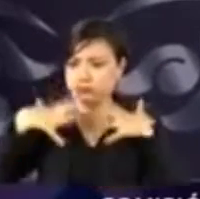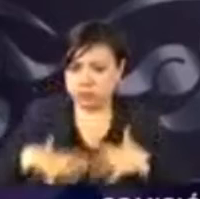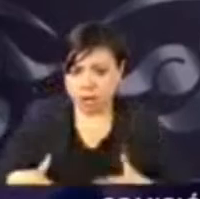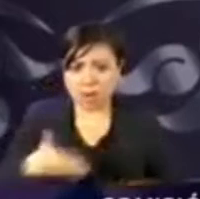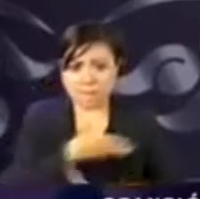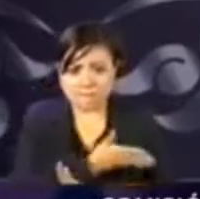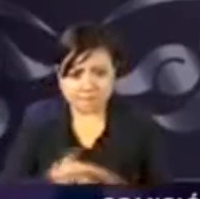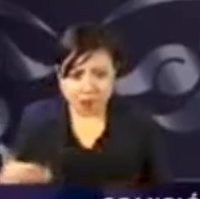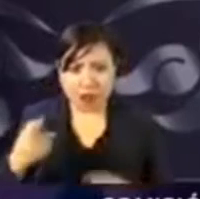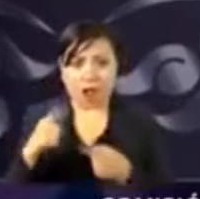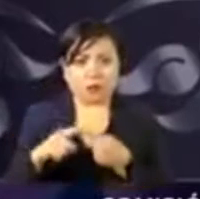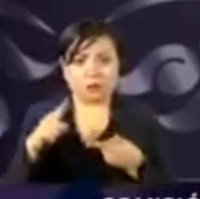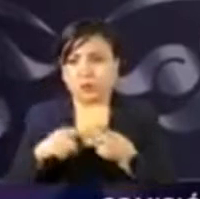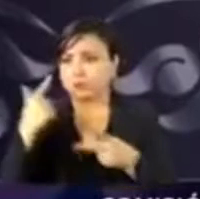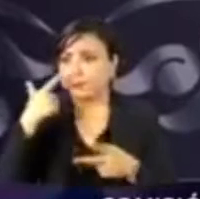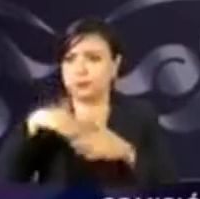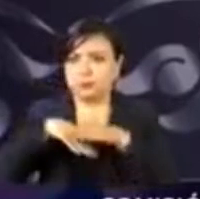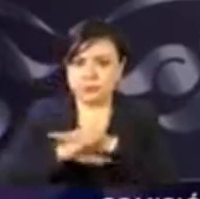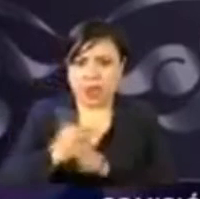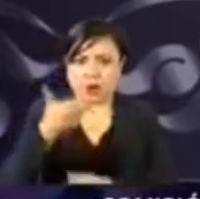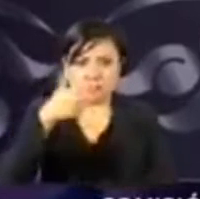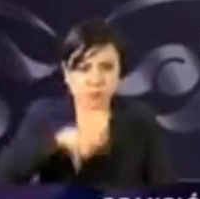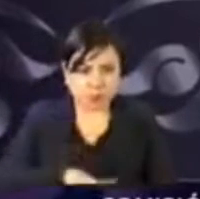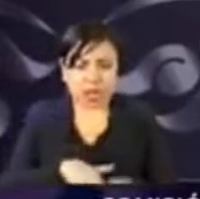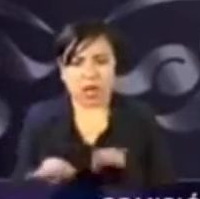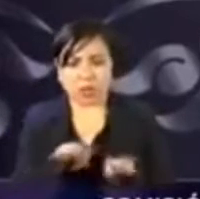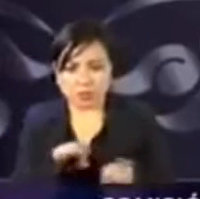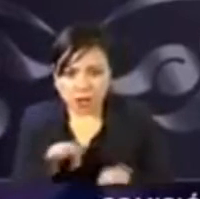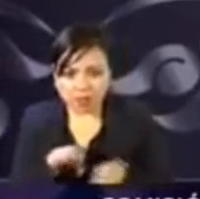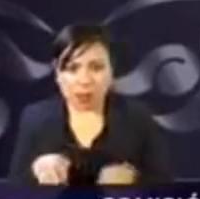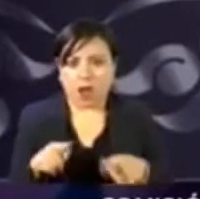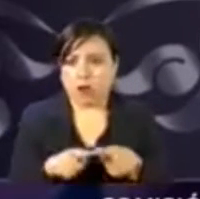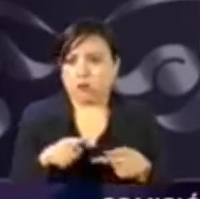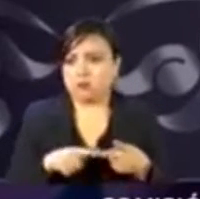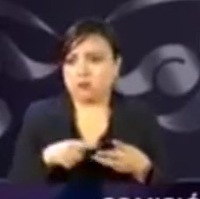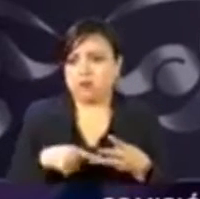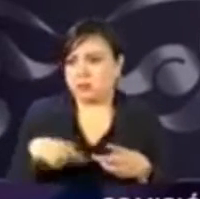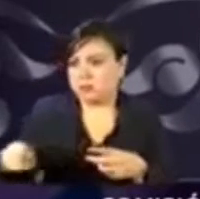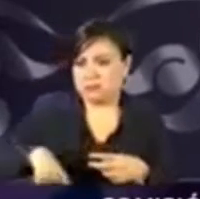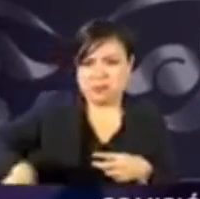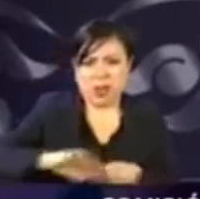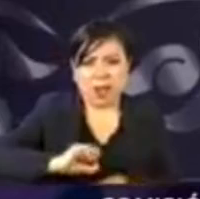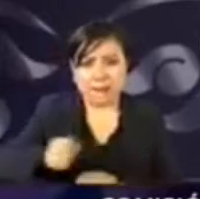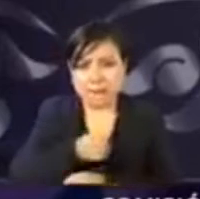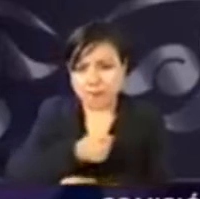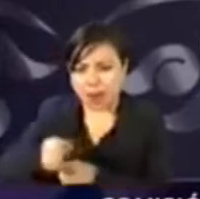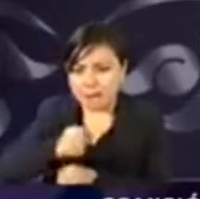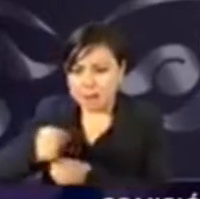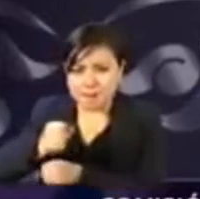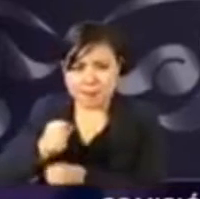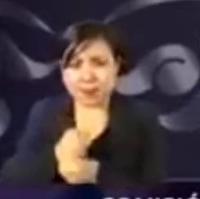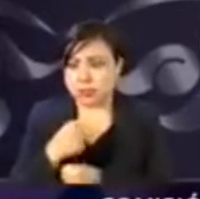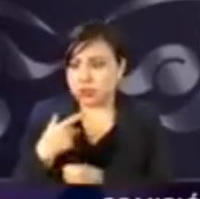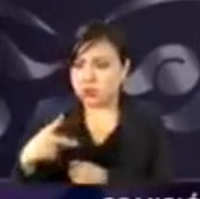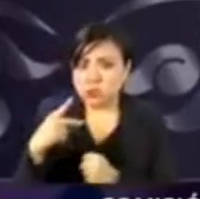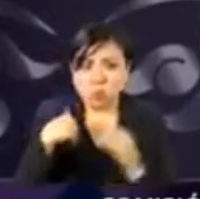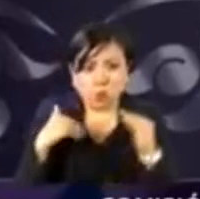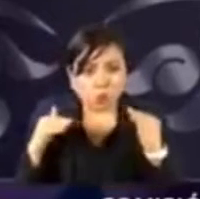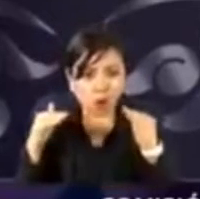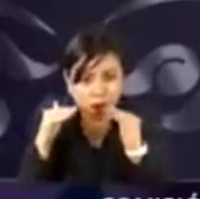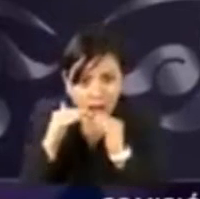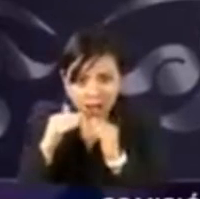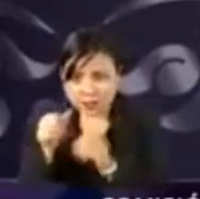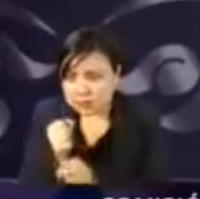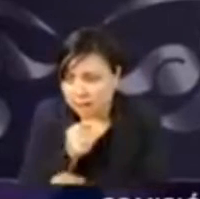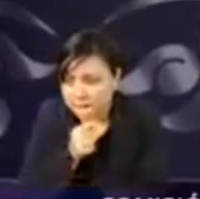por trabajar en un centro hospitalario que incluso ha llevado a ser agredidos hasta en su propio